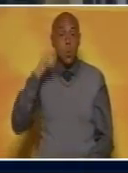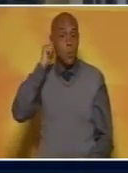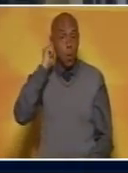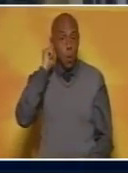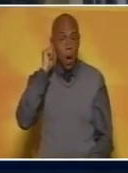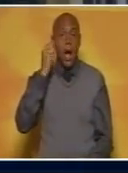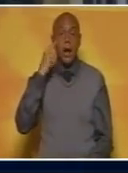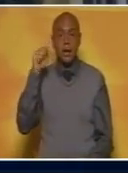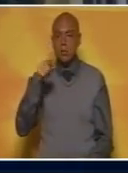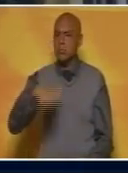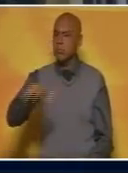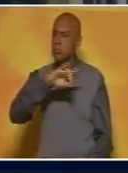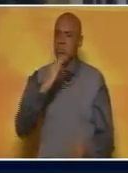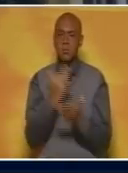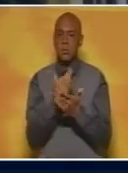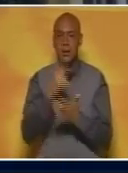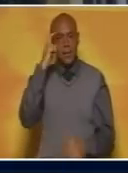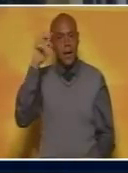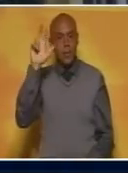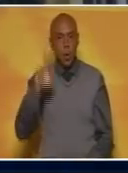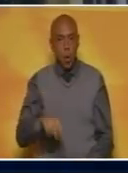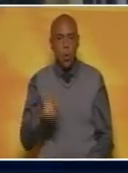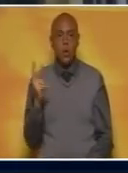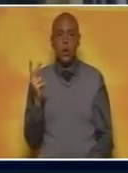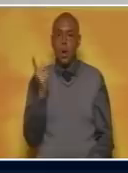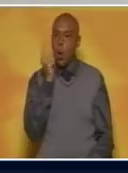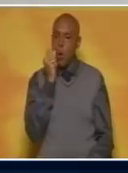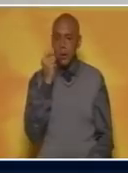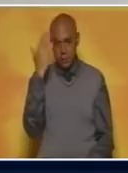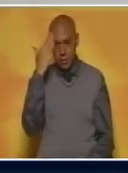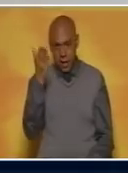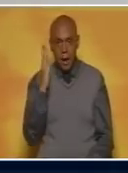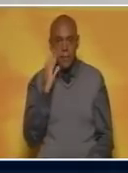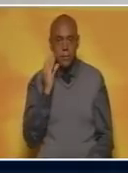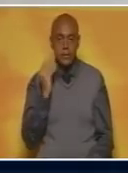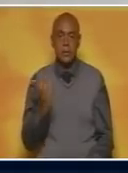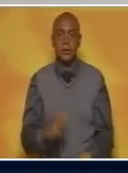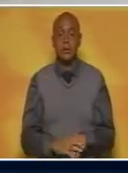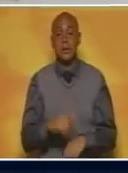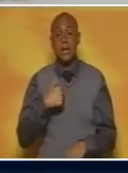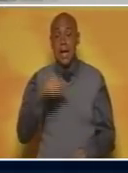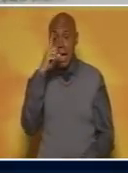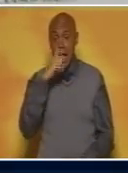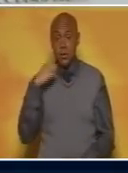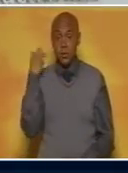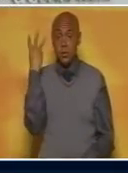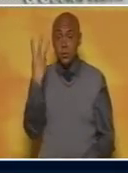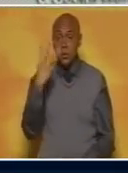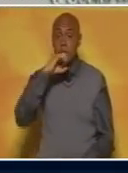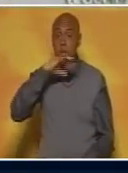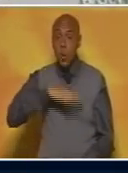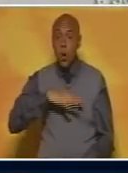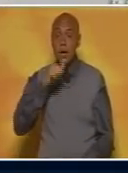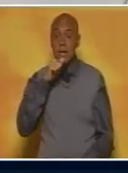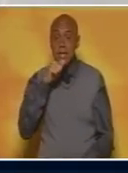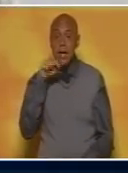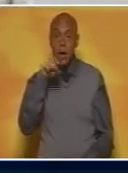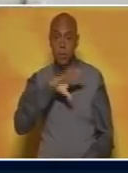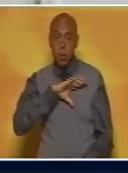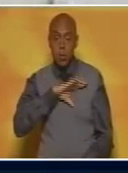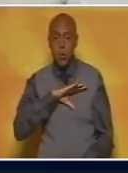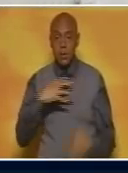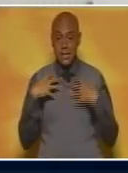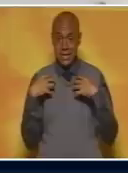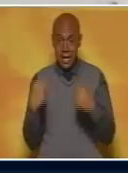muchos hombres, llegan todos los días con un STD, HIV y ni lo saben. La investigación de 3 años realizada por la Facultad de Salud